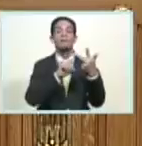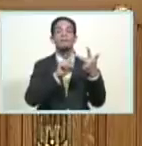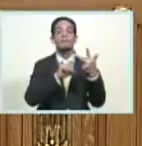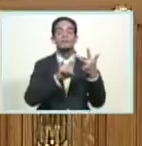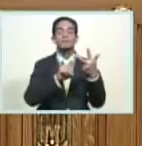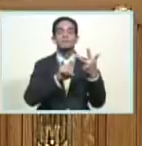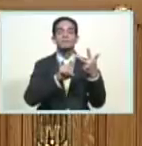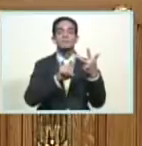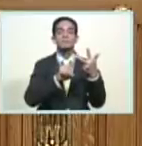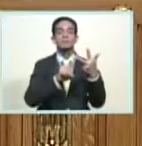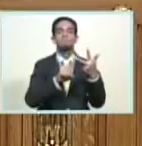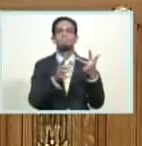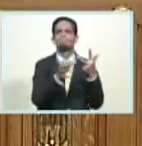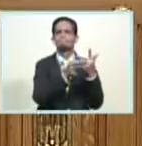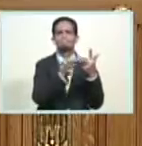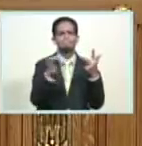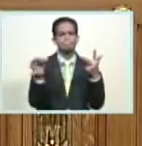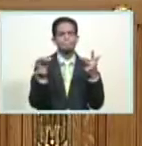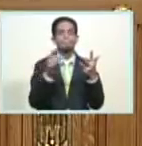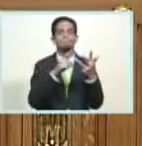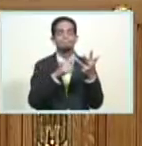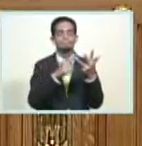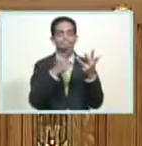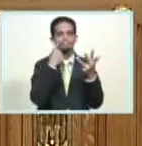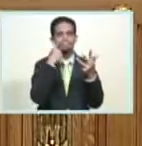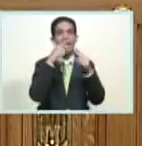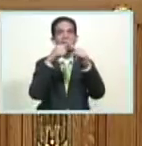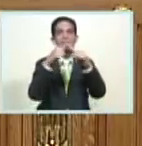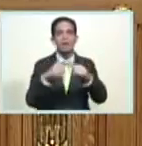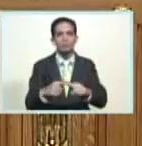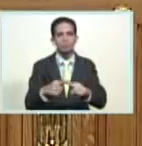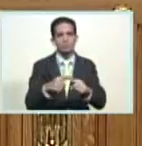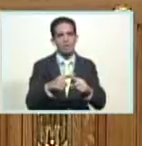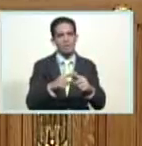tercero eficiencia y cuarto resultado.